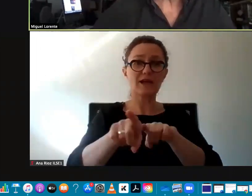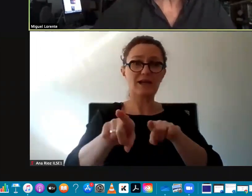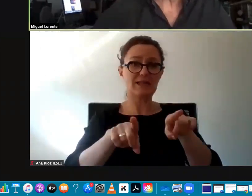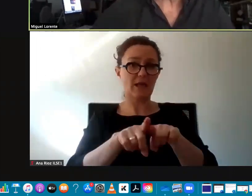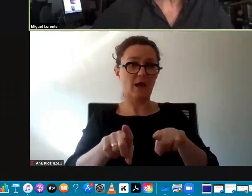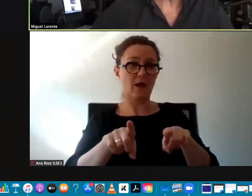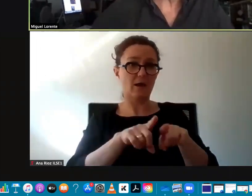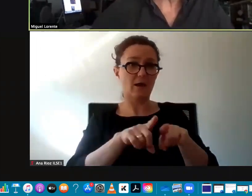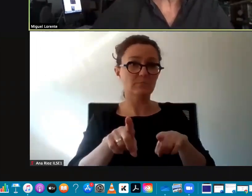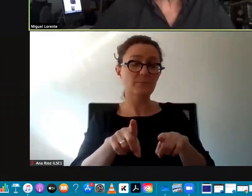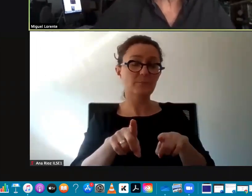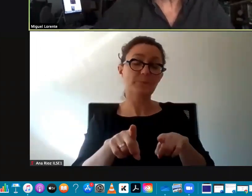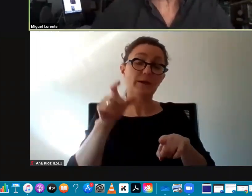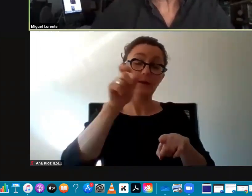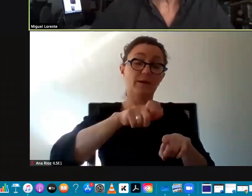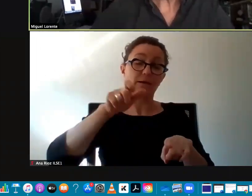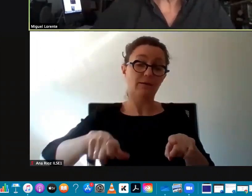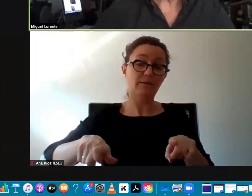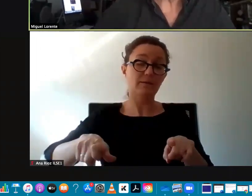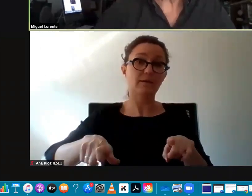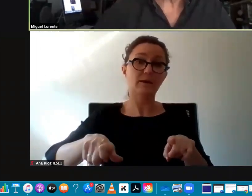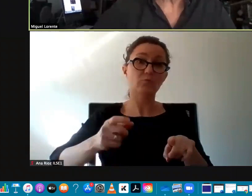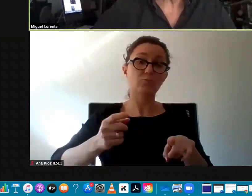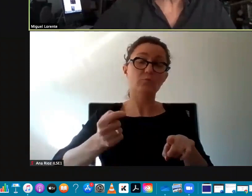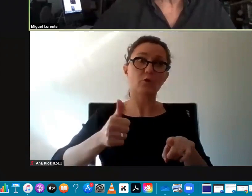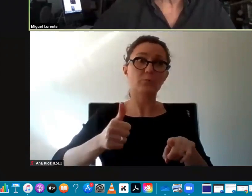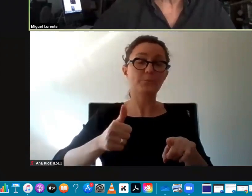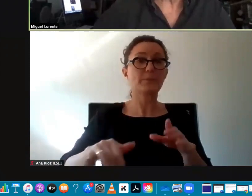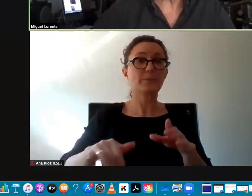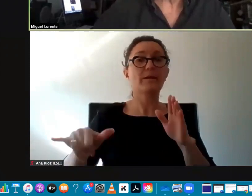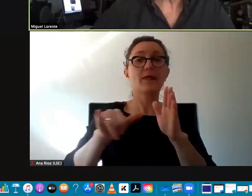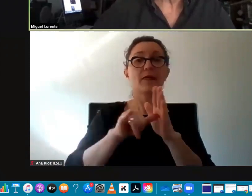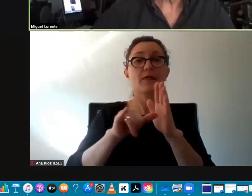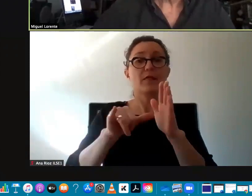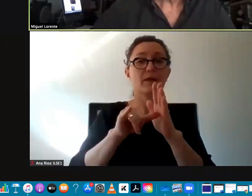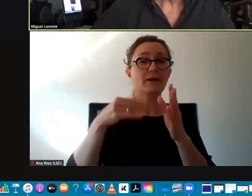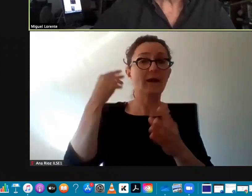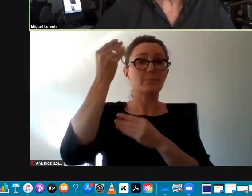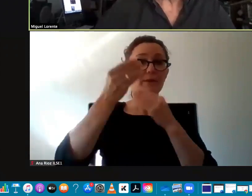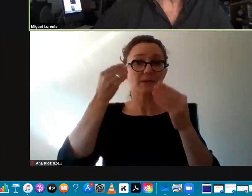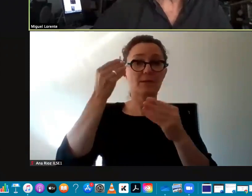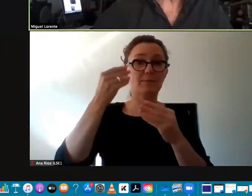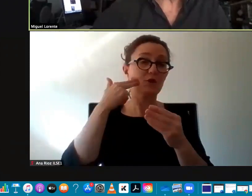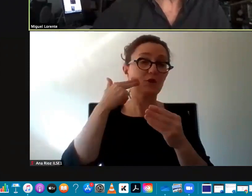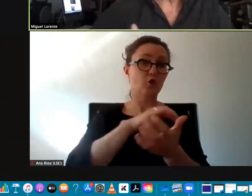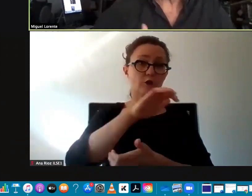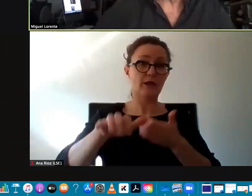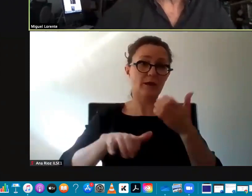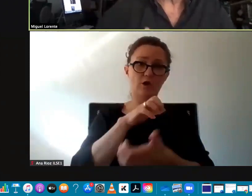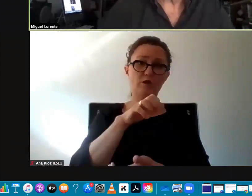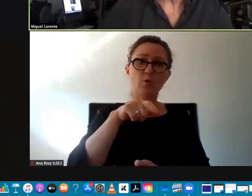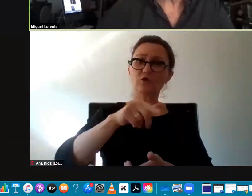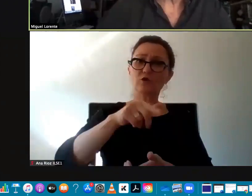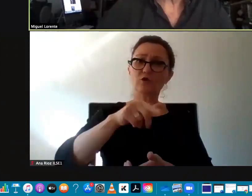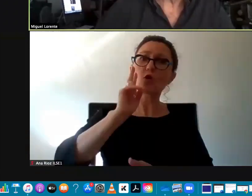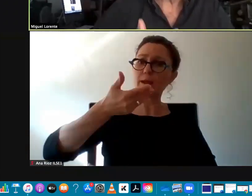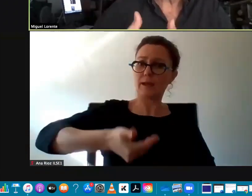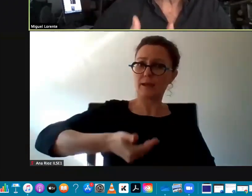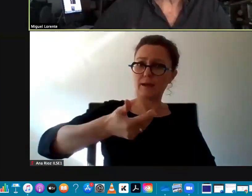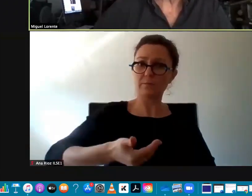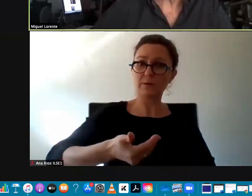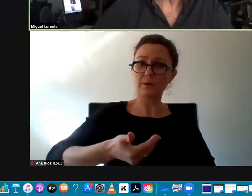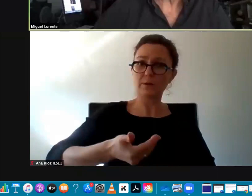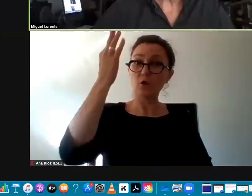las posiciones, digamos, cercanas a los planteamientos del terrorismo. Y los datos son también